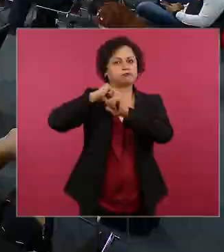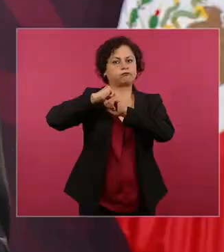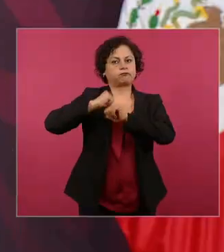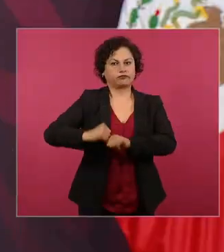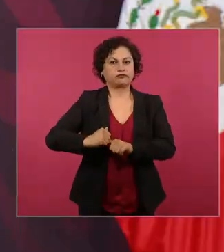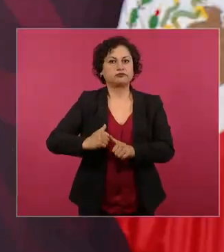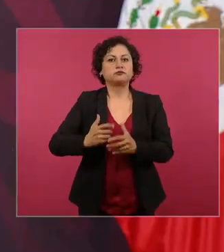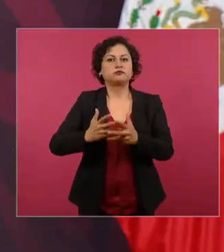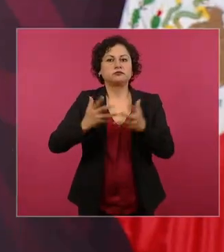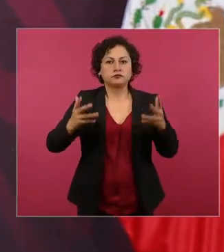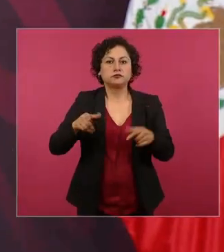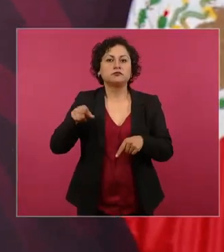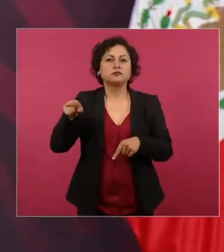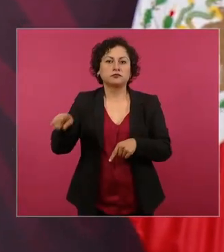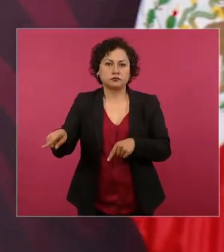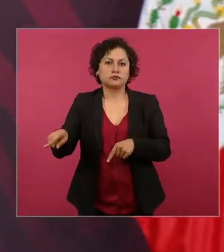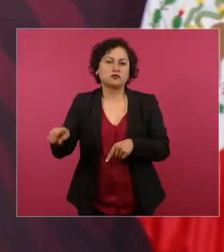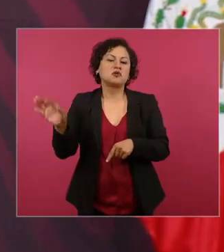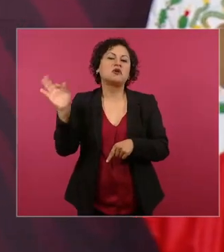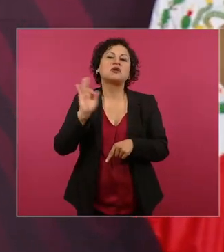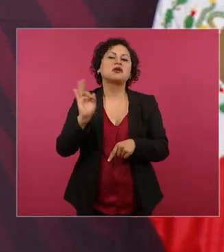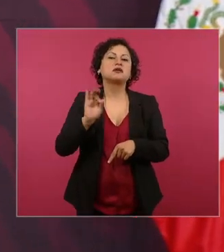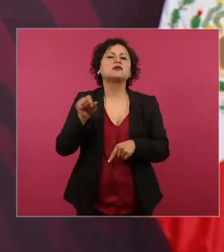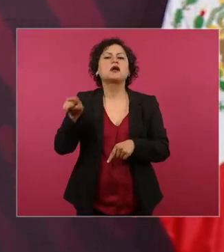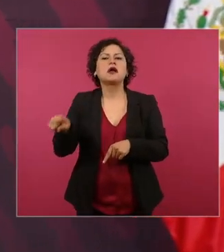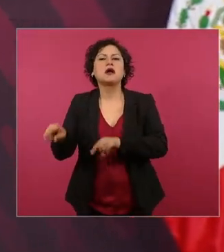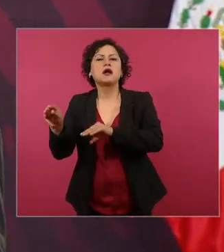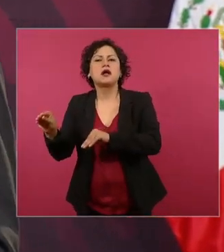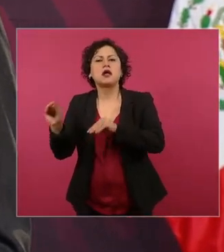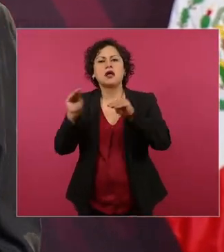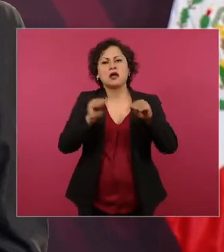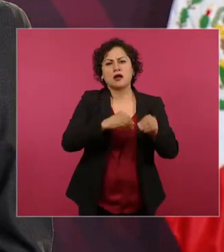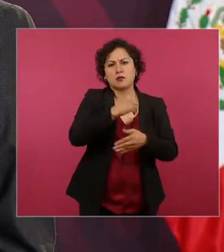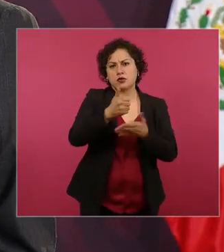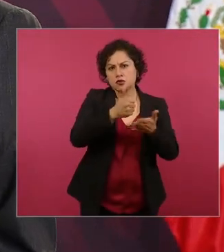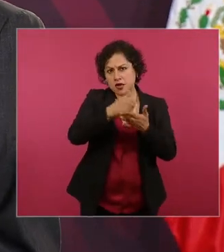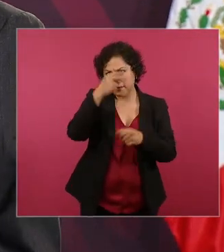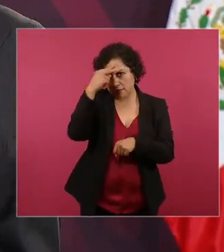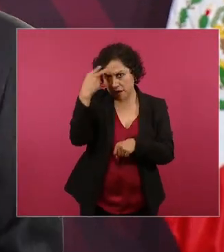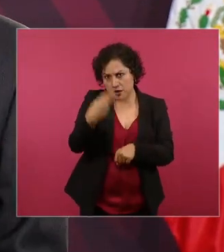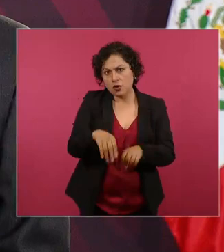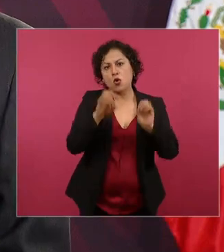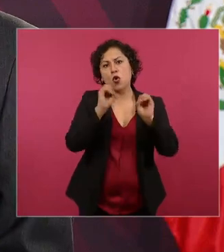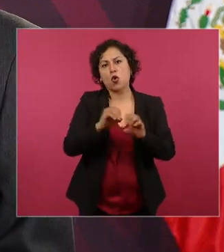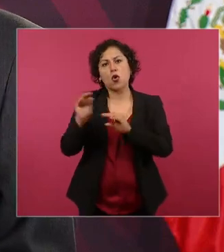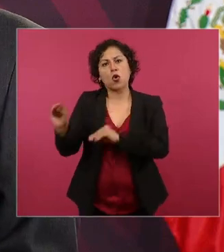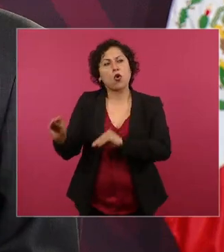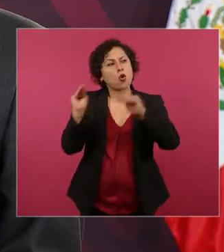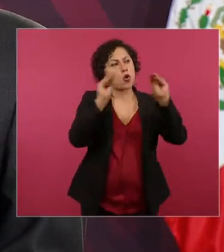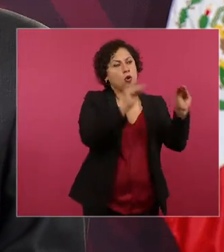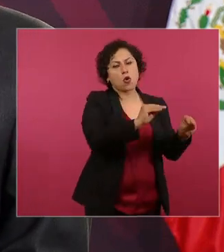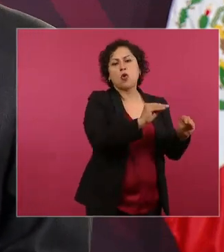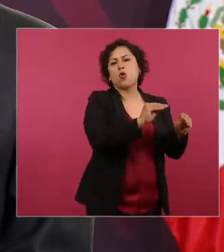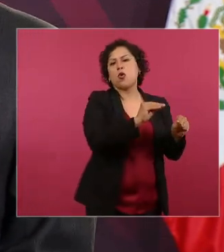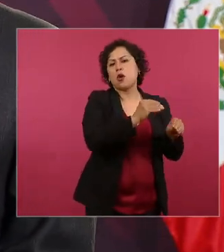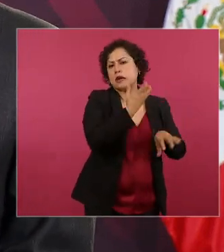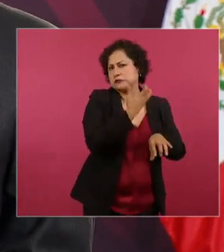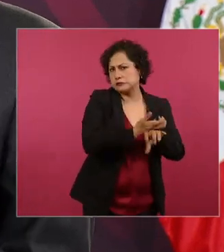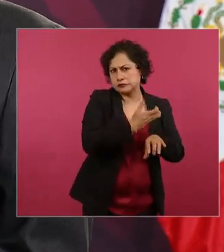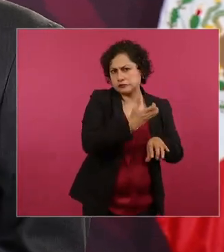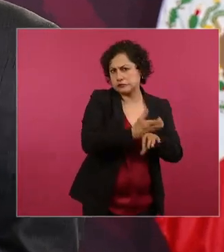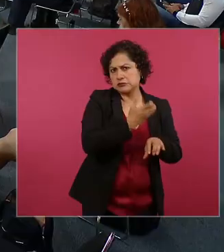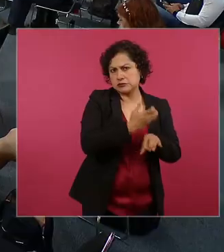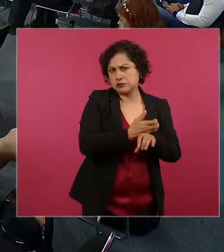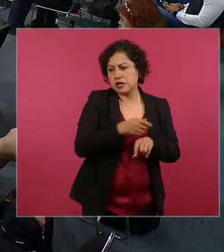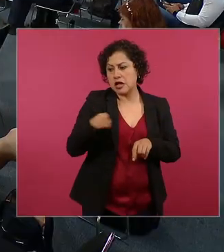Nueva York o en Los Ángeles o aquí en la Ciudad de México, y le toca ir a dar